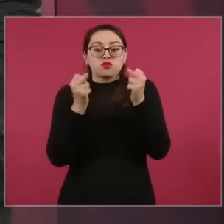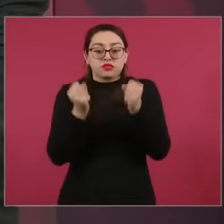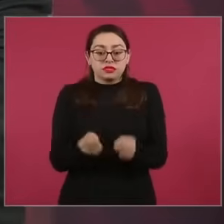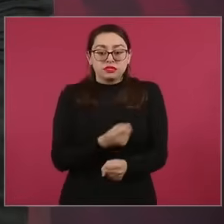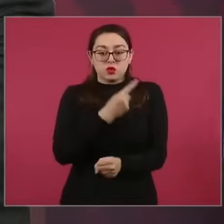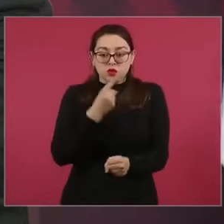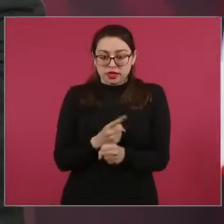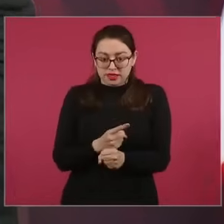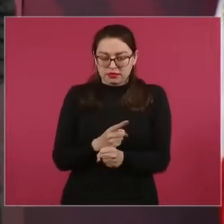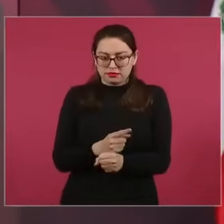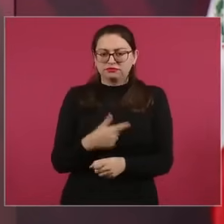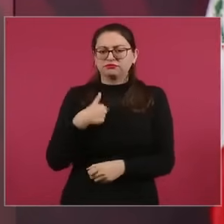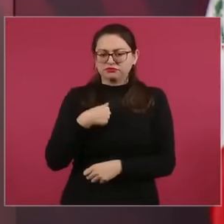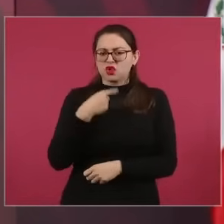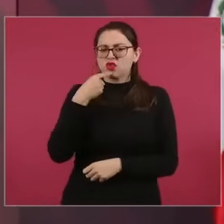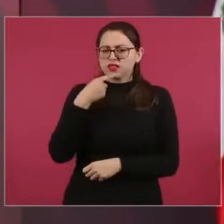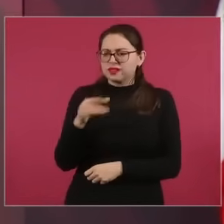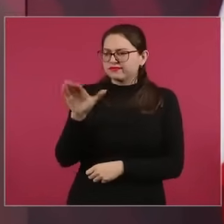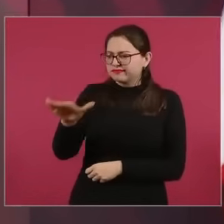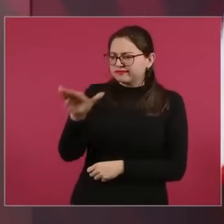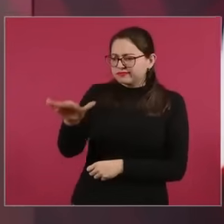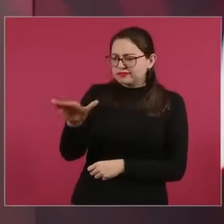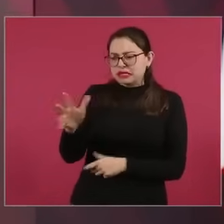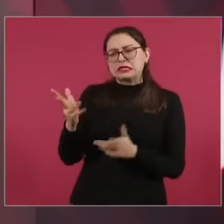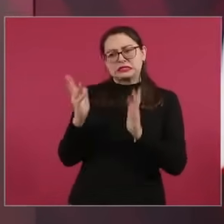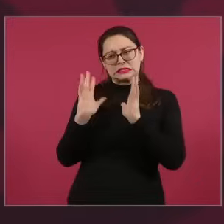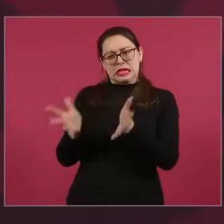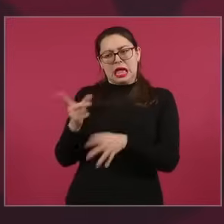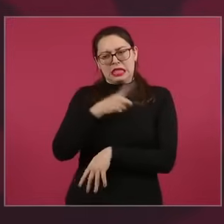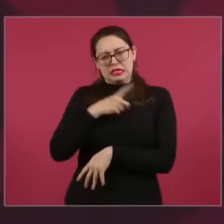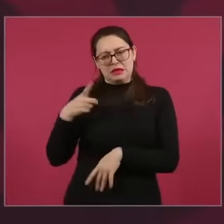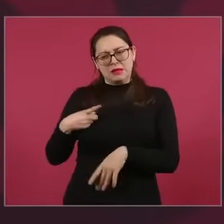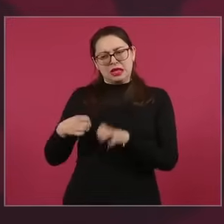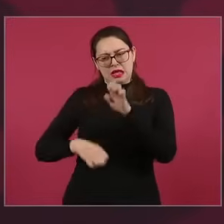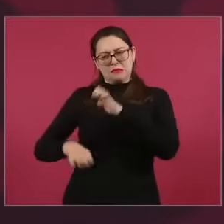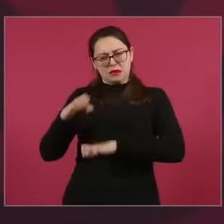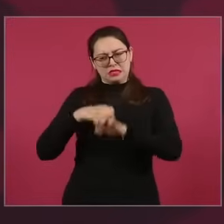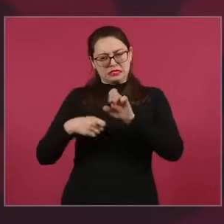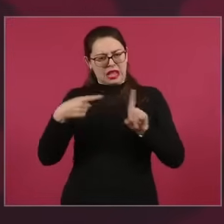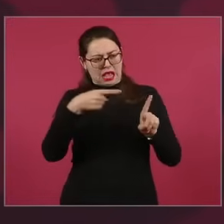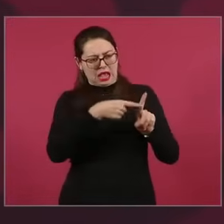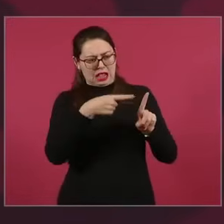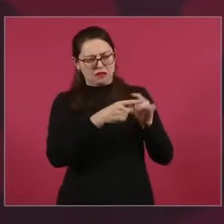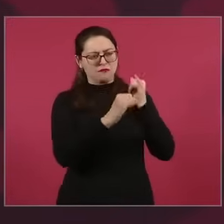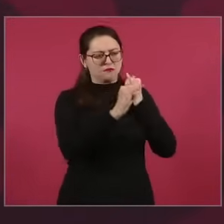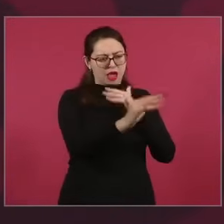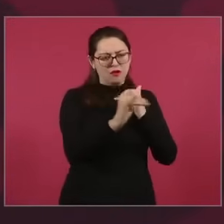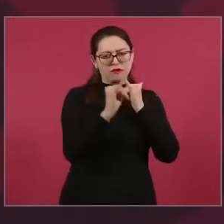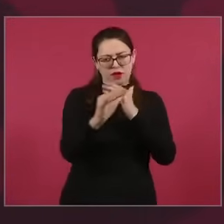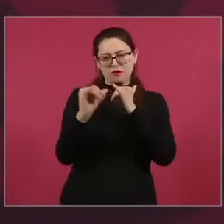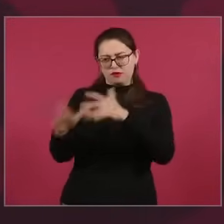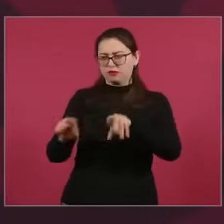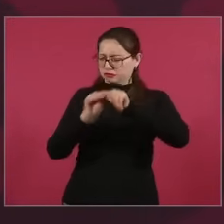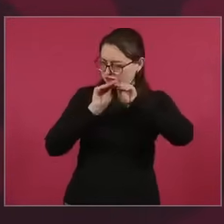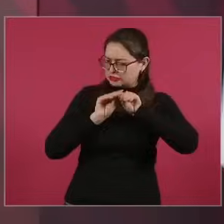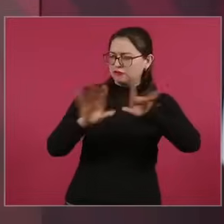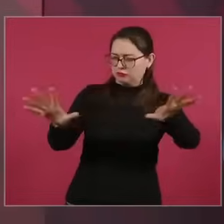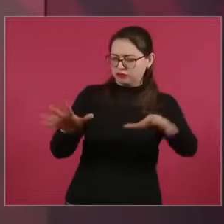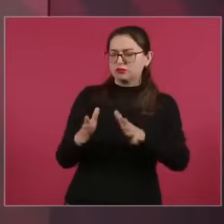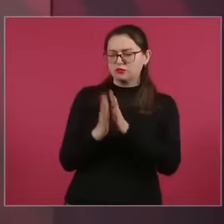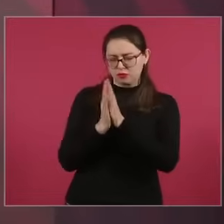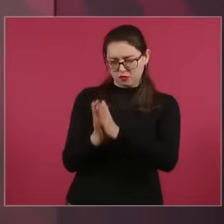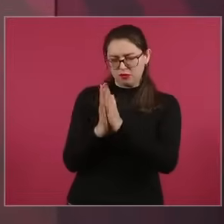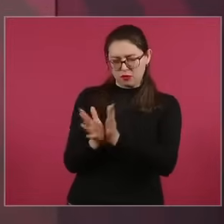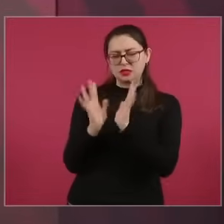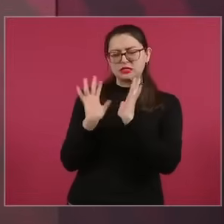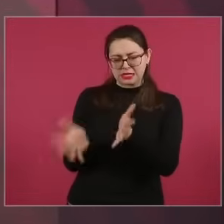ya de a conocer lo de Ahumada, antes de que se dieran a conocer los videos. De a conocer